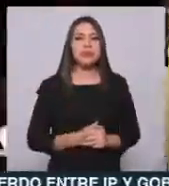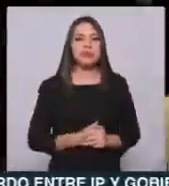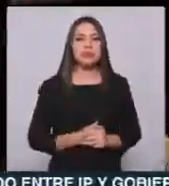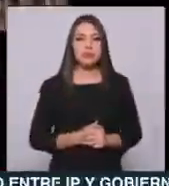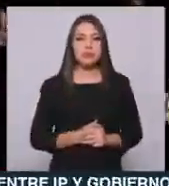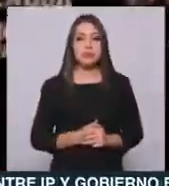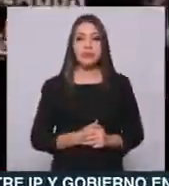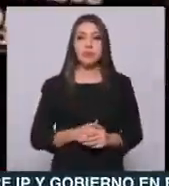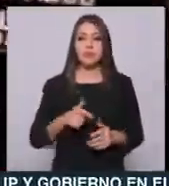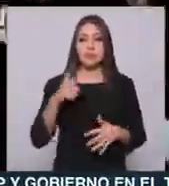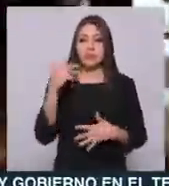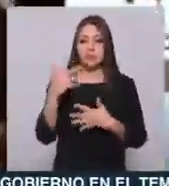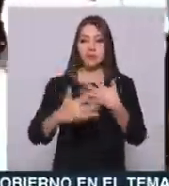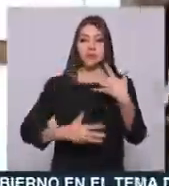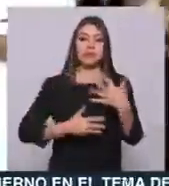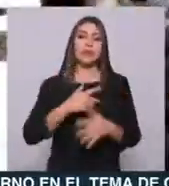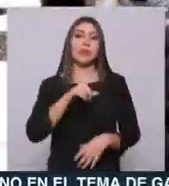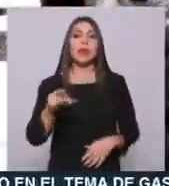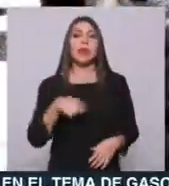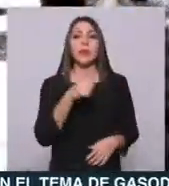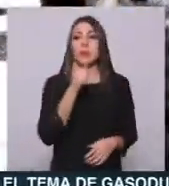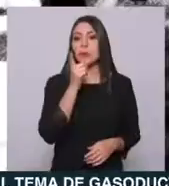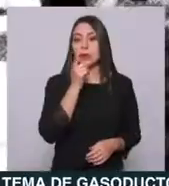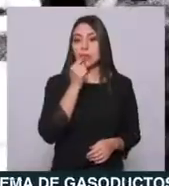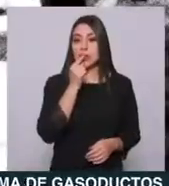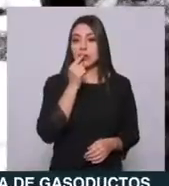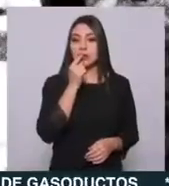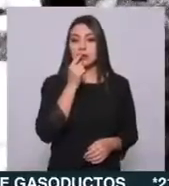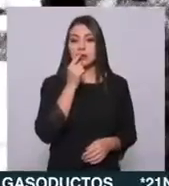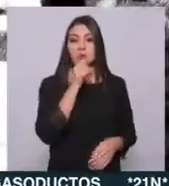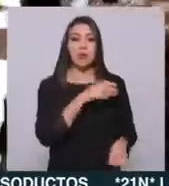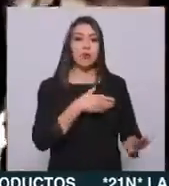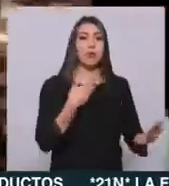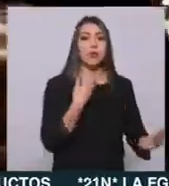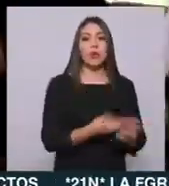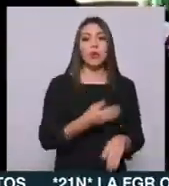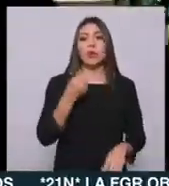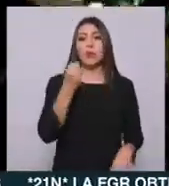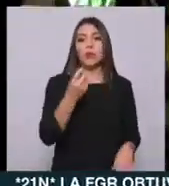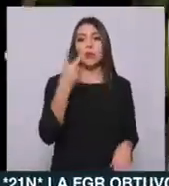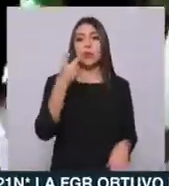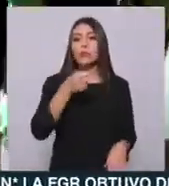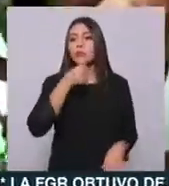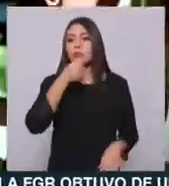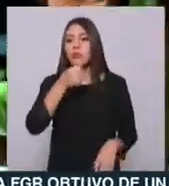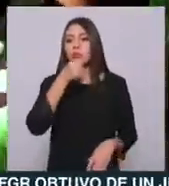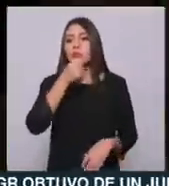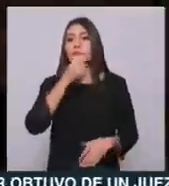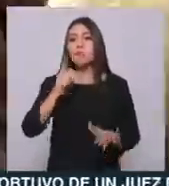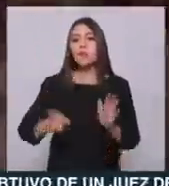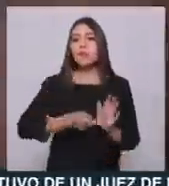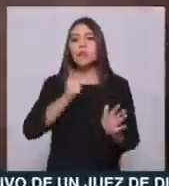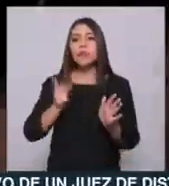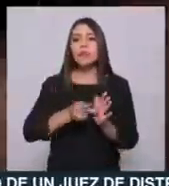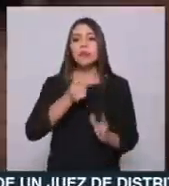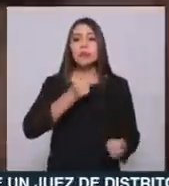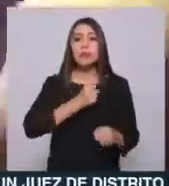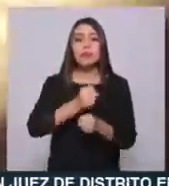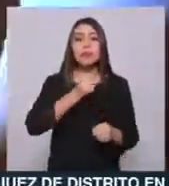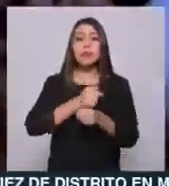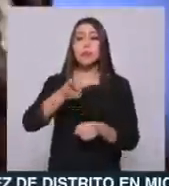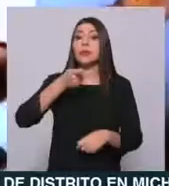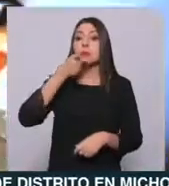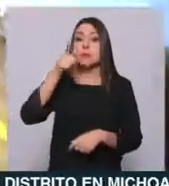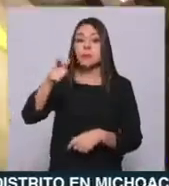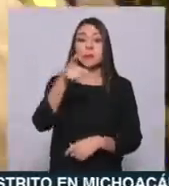Durante la trifulca, elementos de la Policía Federal agredieron a 2 reporteros, a quienes golpearon en repetidas ocasiones y amenazaron por